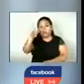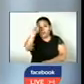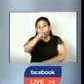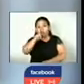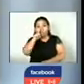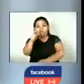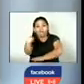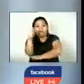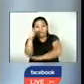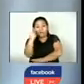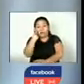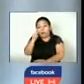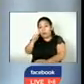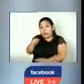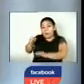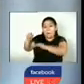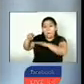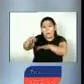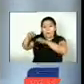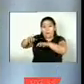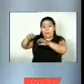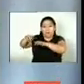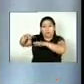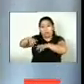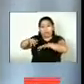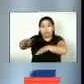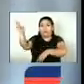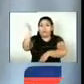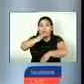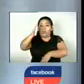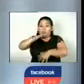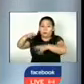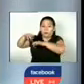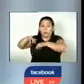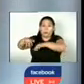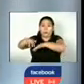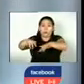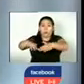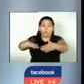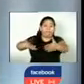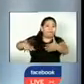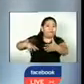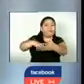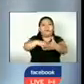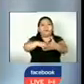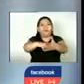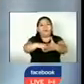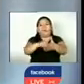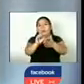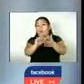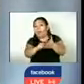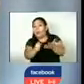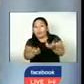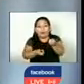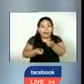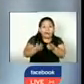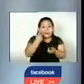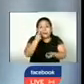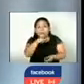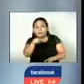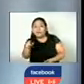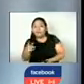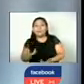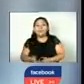Libertad las lluvias arrastraron grandes cantidades de basura obstruyendo el único paso para poder circular hacia sus